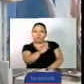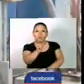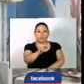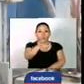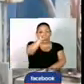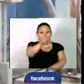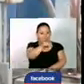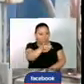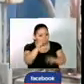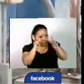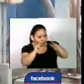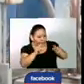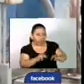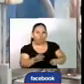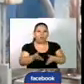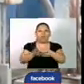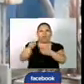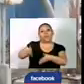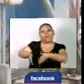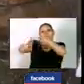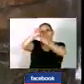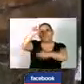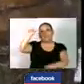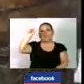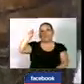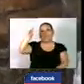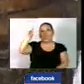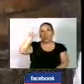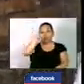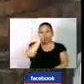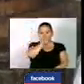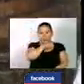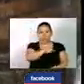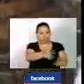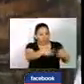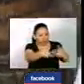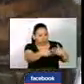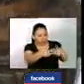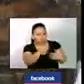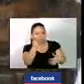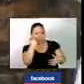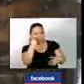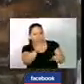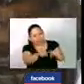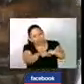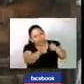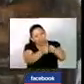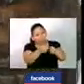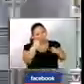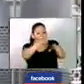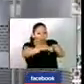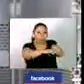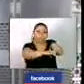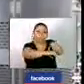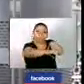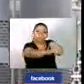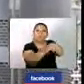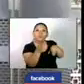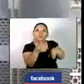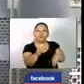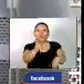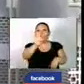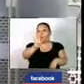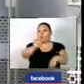de anda que abastece el 30% de la población del gran San Salvador se identificó una fisura en la tubería principal de 48